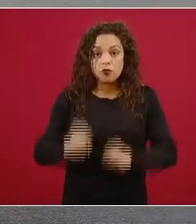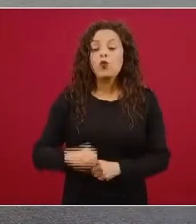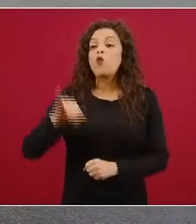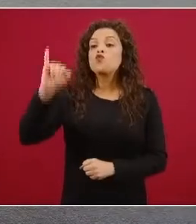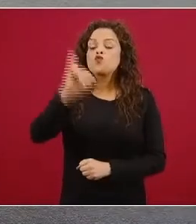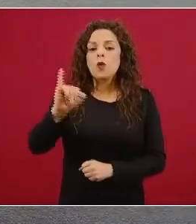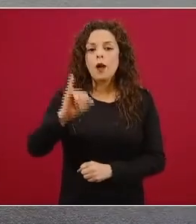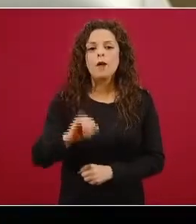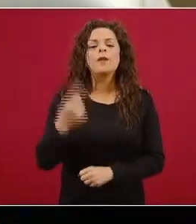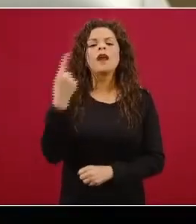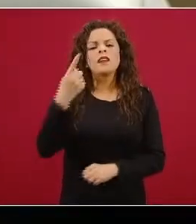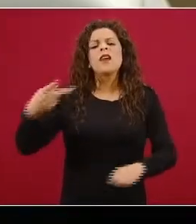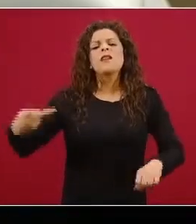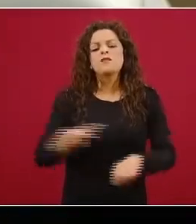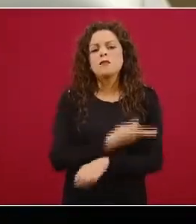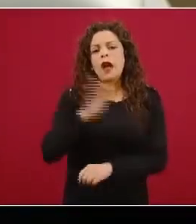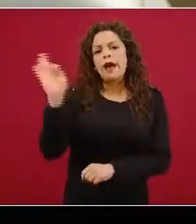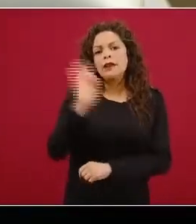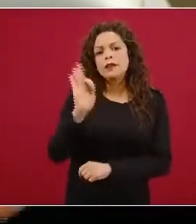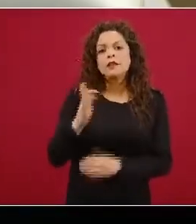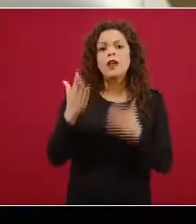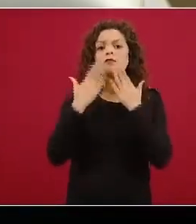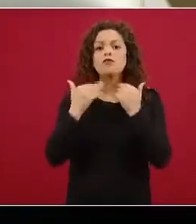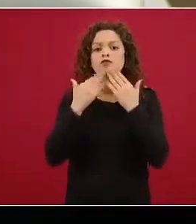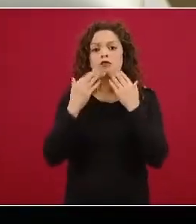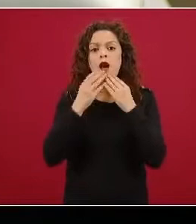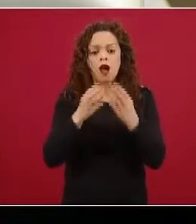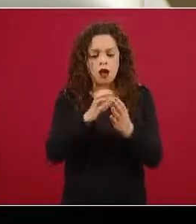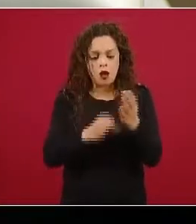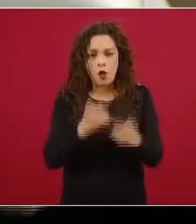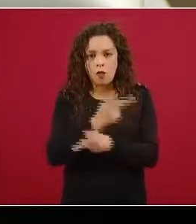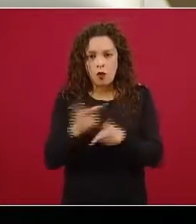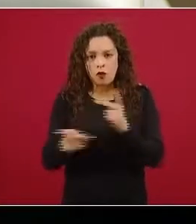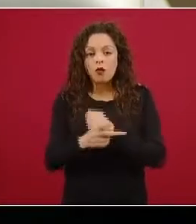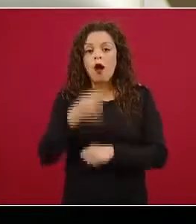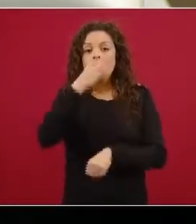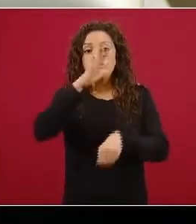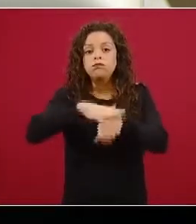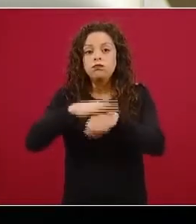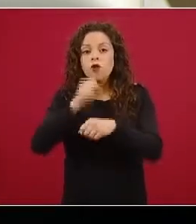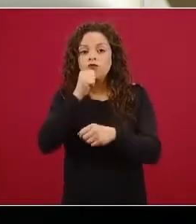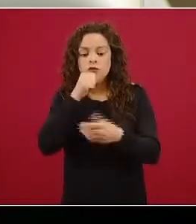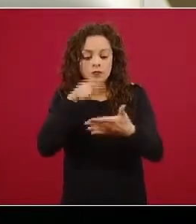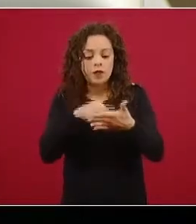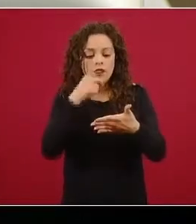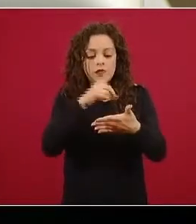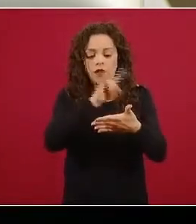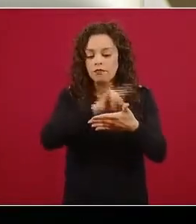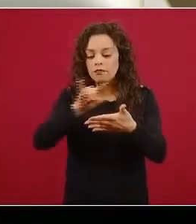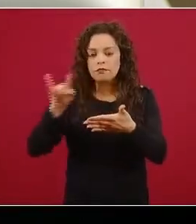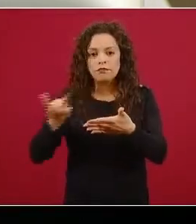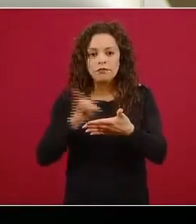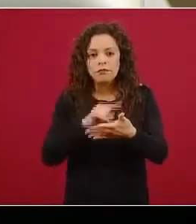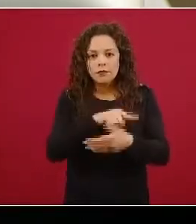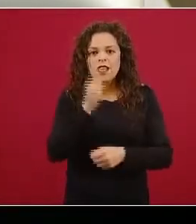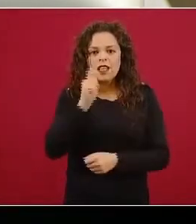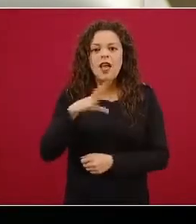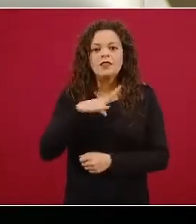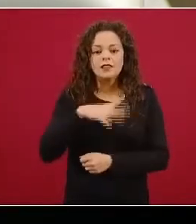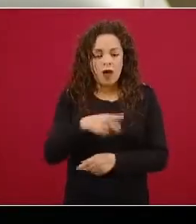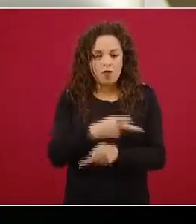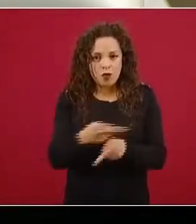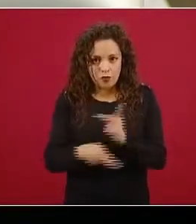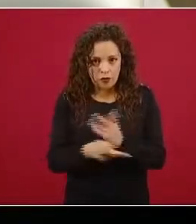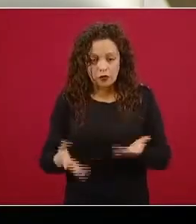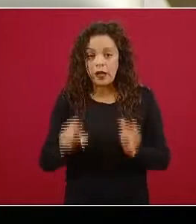si todavía no cuentan con este etiquetado frontal? ¿Sanciones, apercibimientos ¿cuál va a ser el procedimiento? No sé,